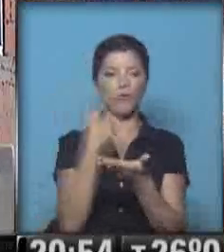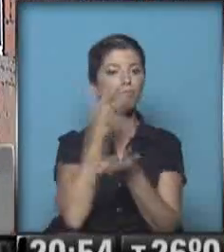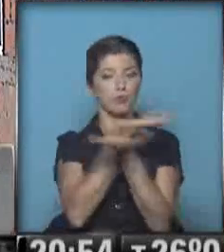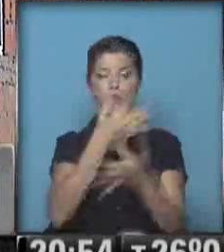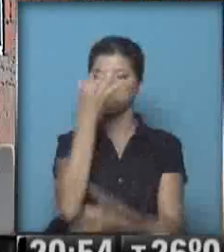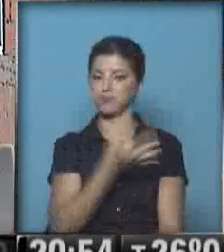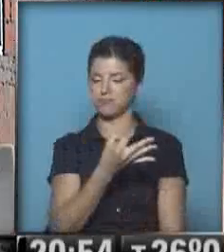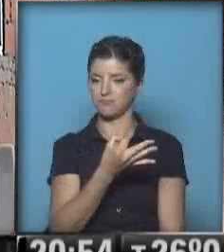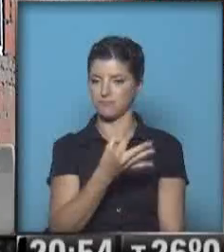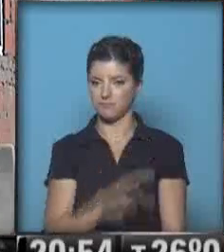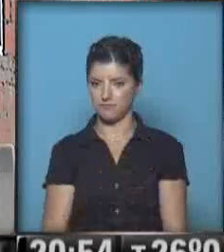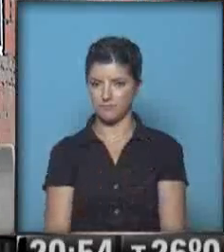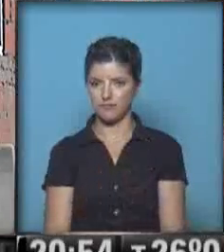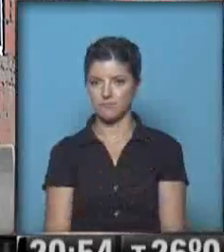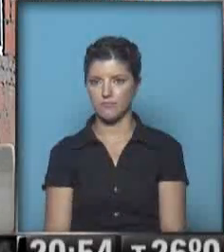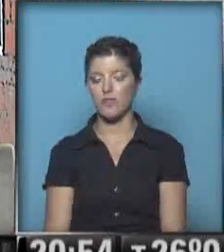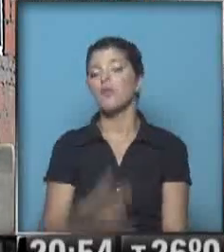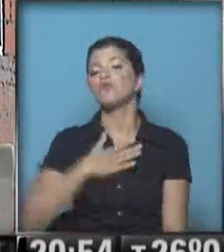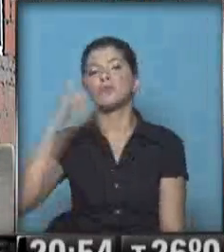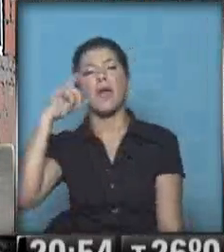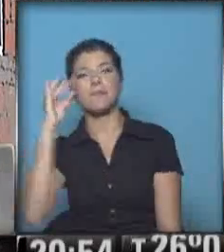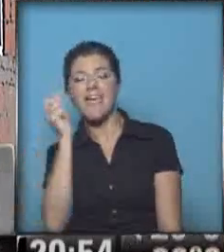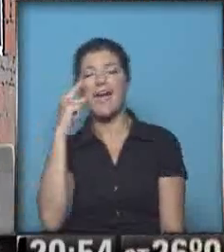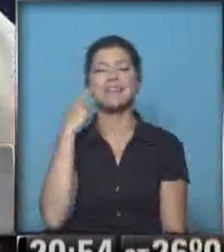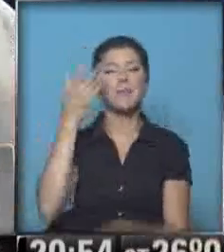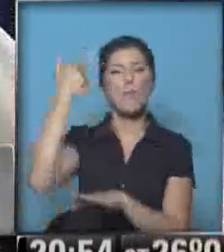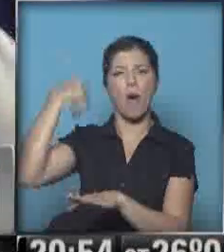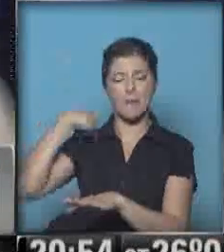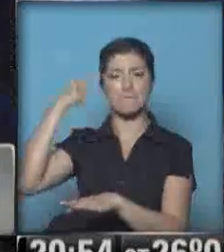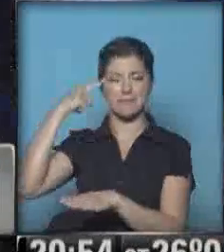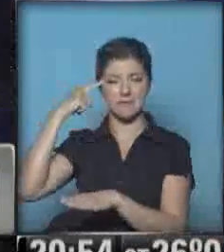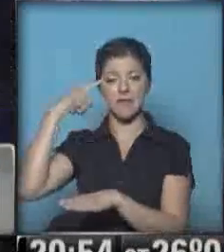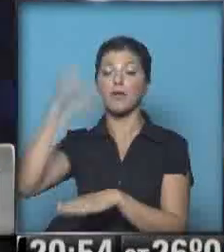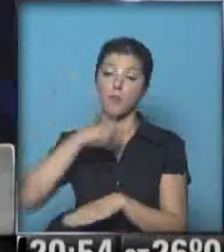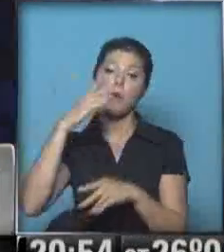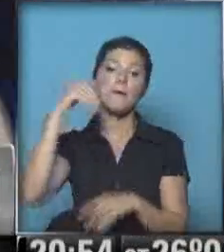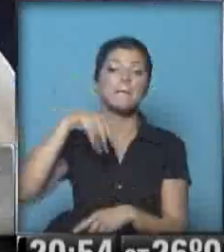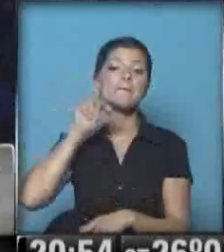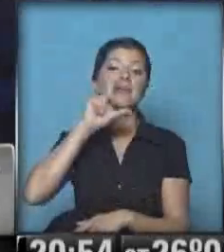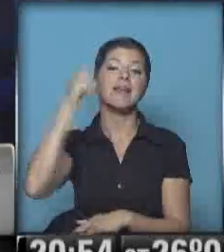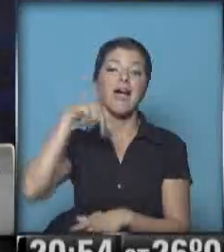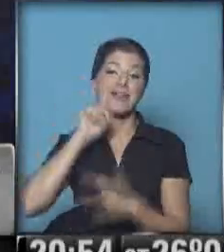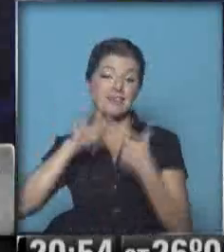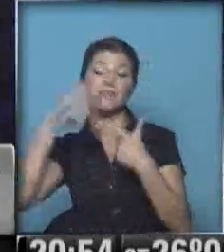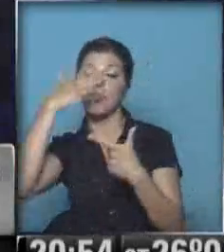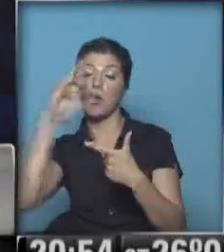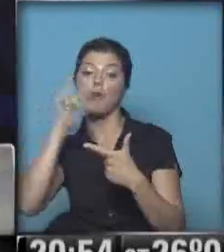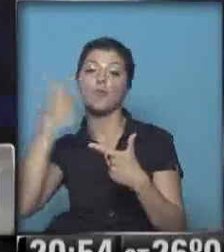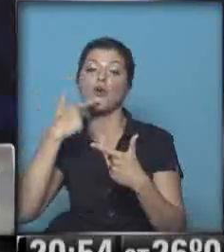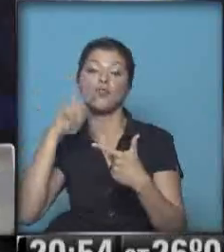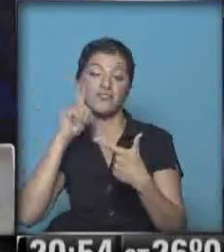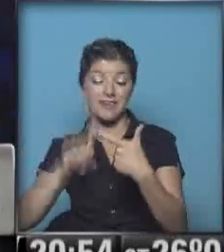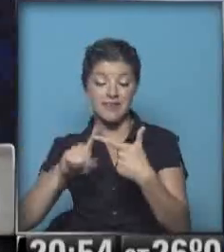Una idea que tuve hace un tiempo, que hablé con Milani, después hablé con Rossi, que en realidad es el que dirige mi